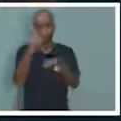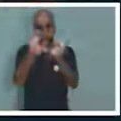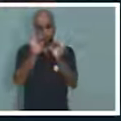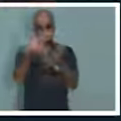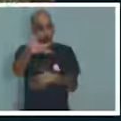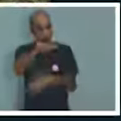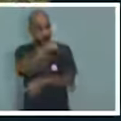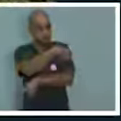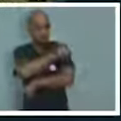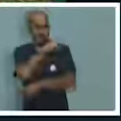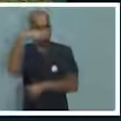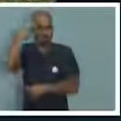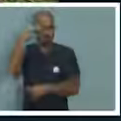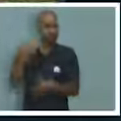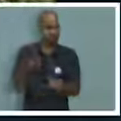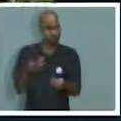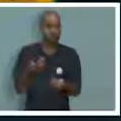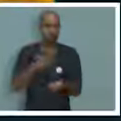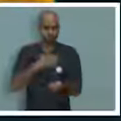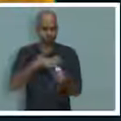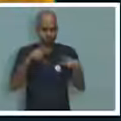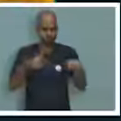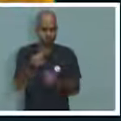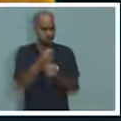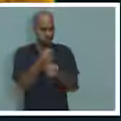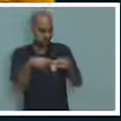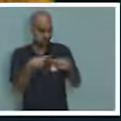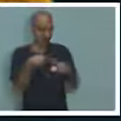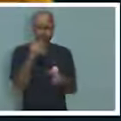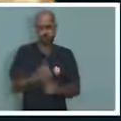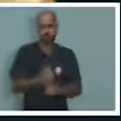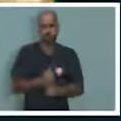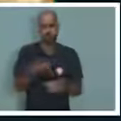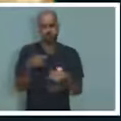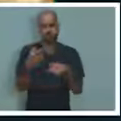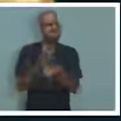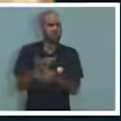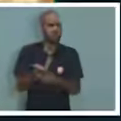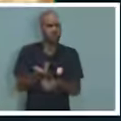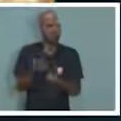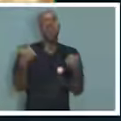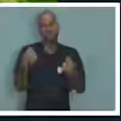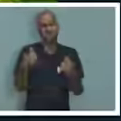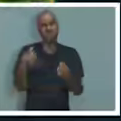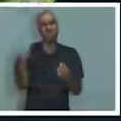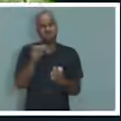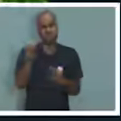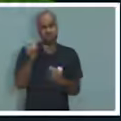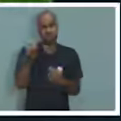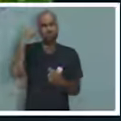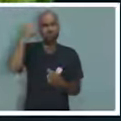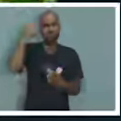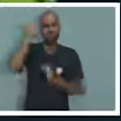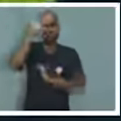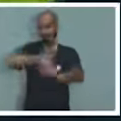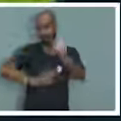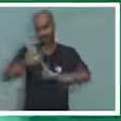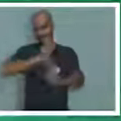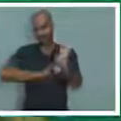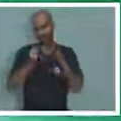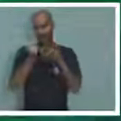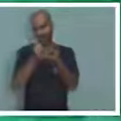las potencialidades de nuestra época. Eso es pensar. Y no solo pensar, sino actuar como